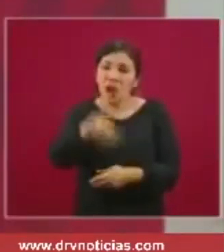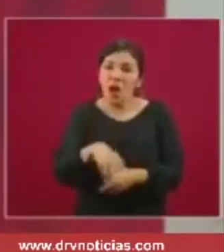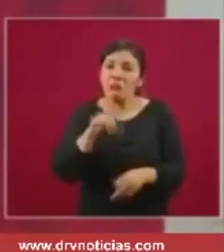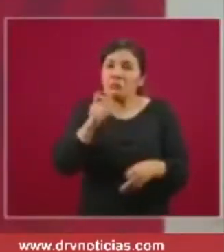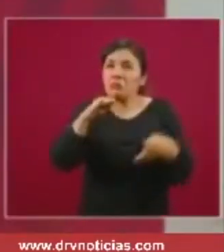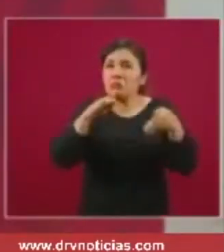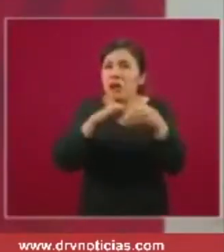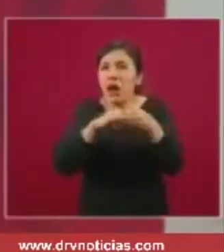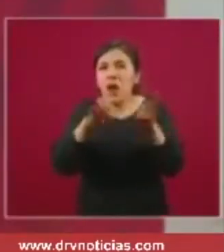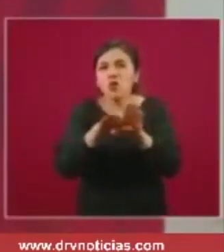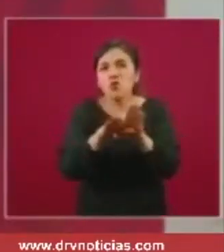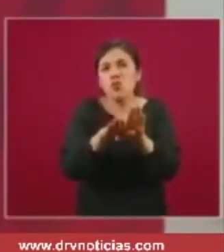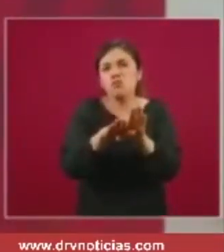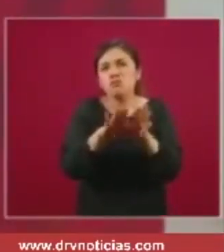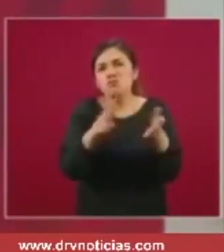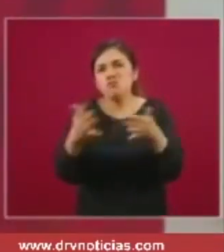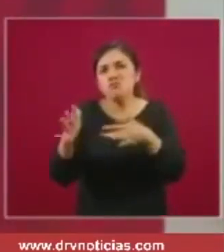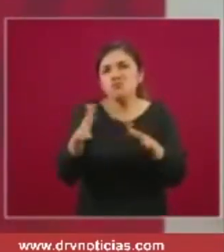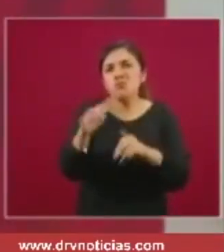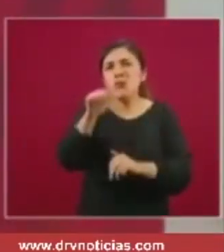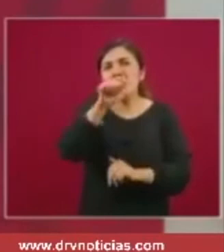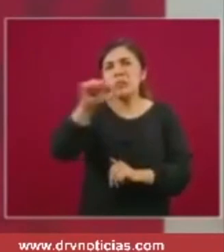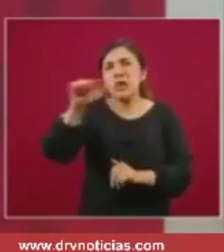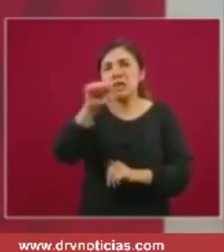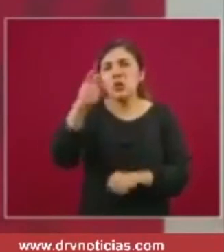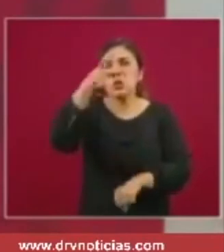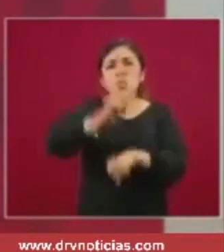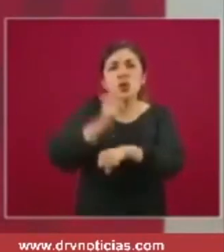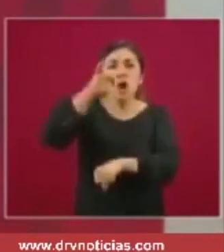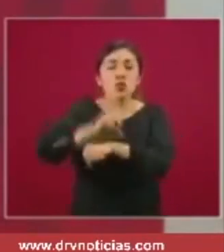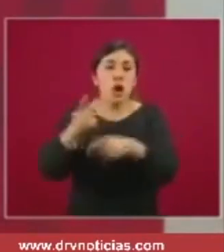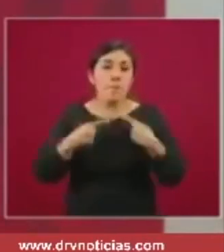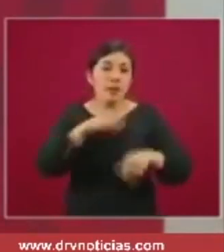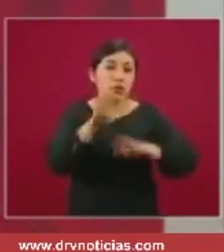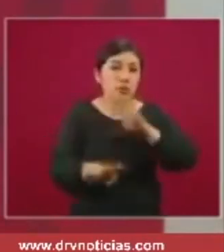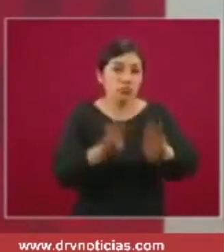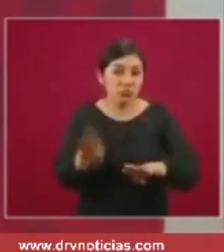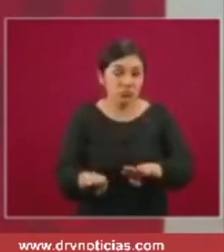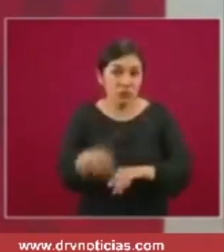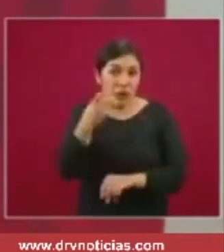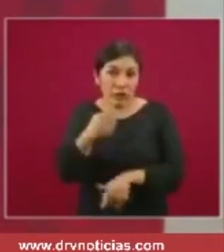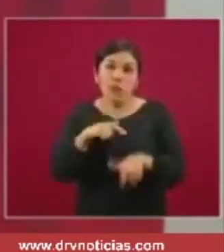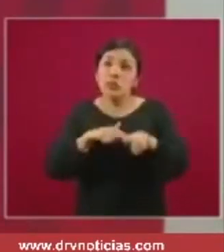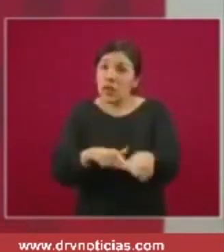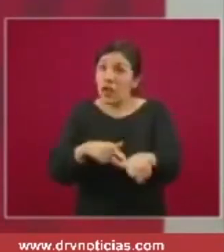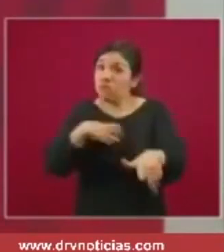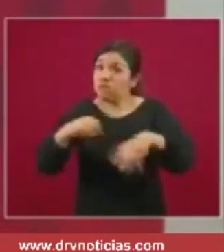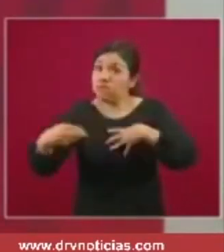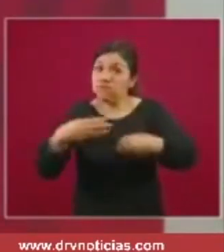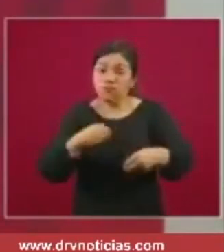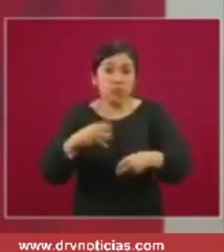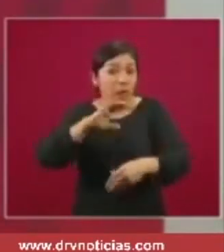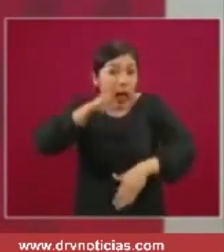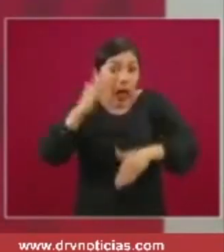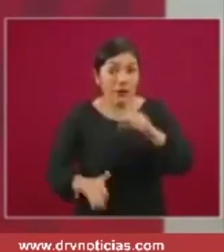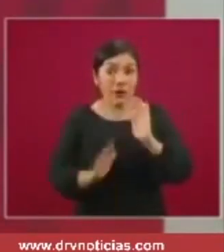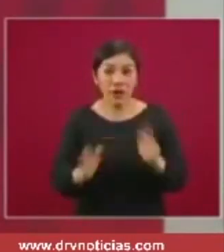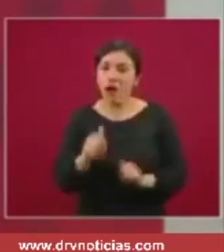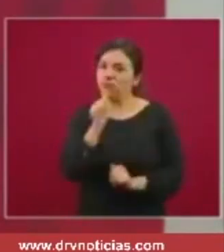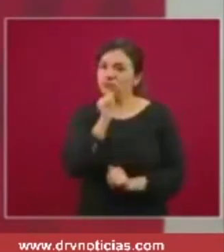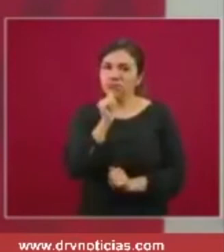Seguridad, que es el señor Gatell, que le insisto, tiene un lenguaje amplio,